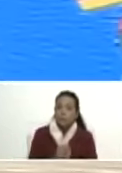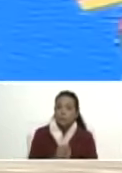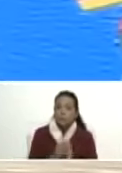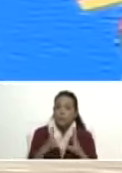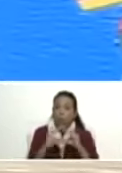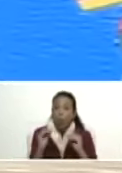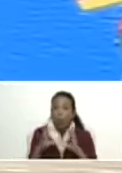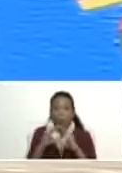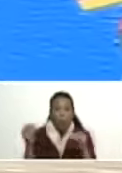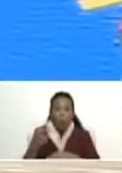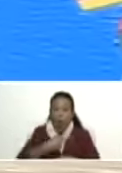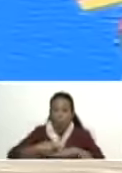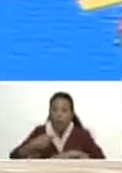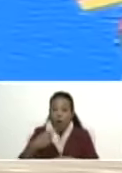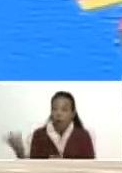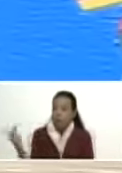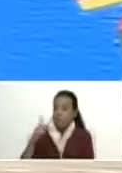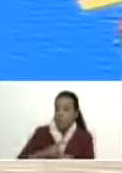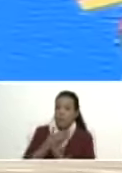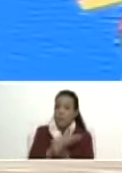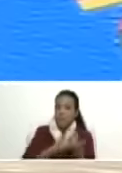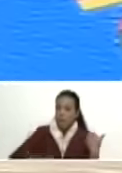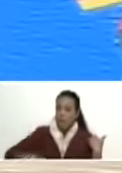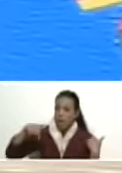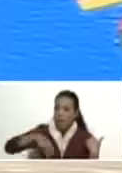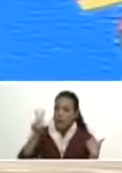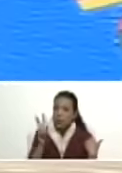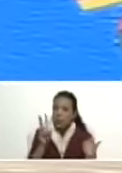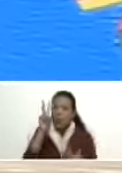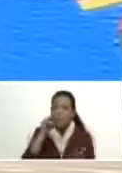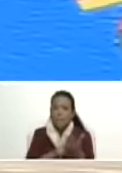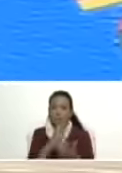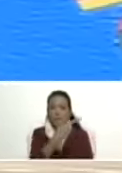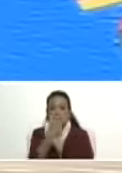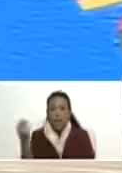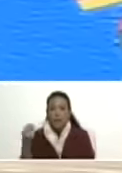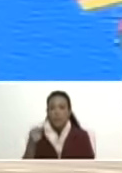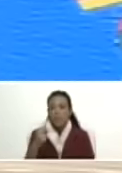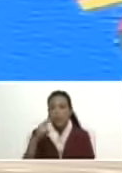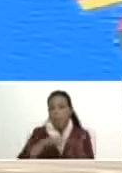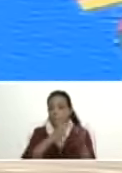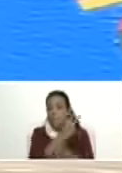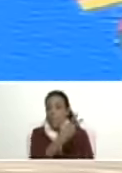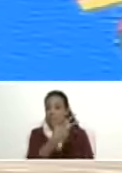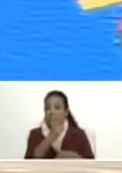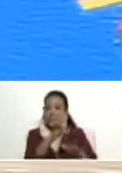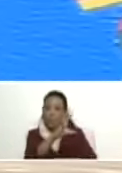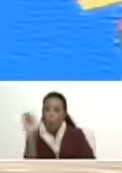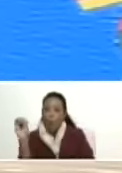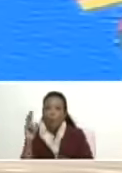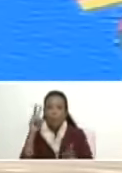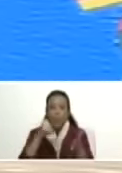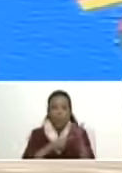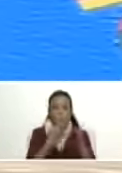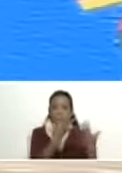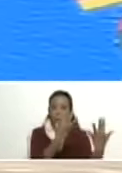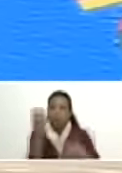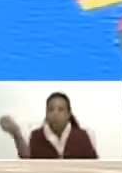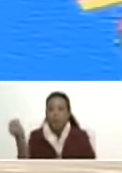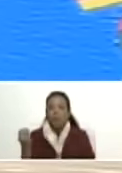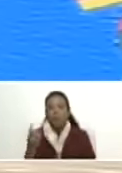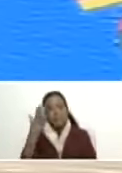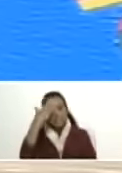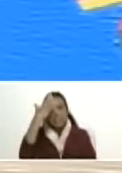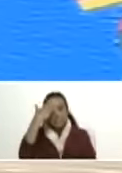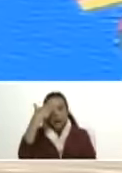todos los gobiernos que tengan que venir en el 2030, 50, 60, 80, tengan el